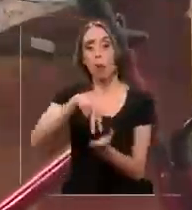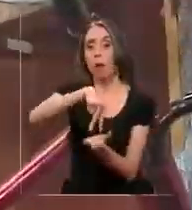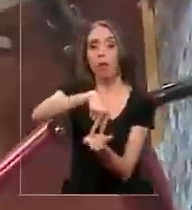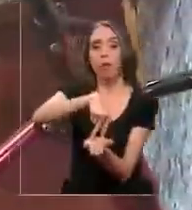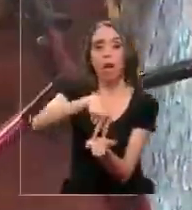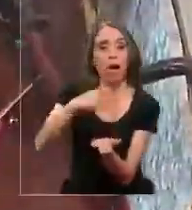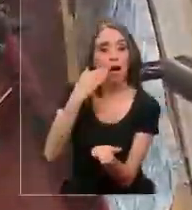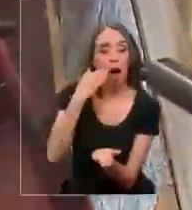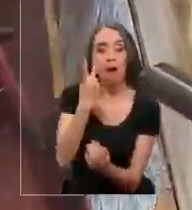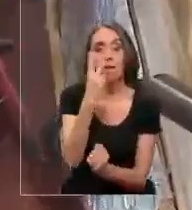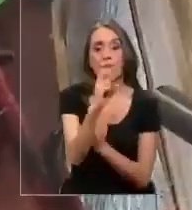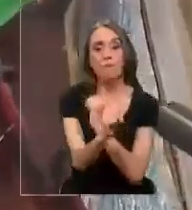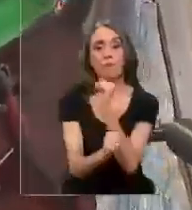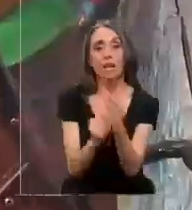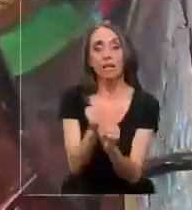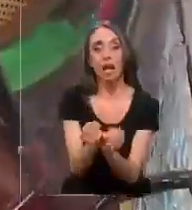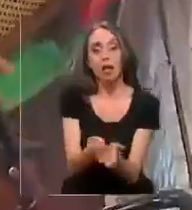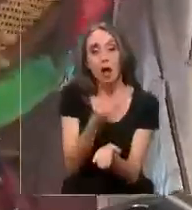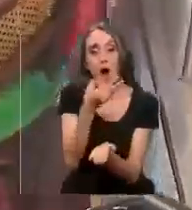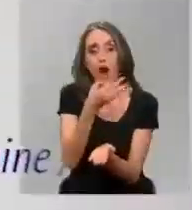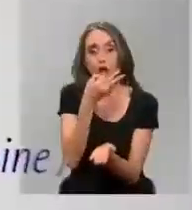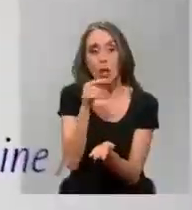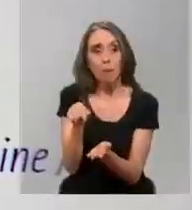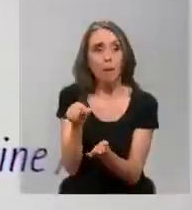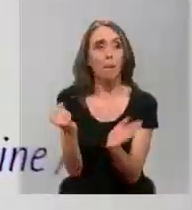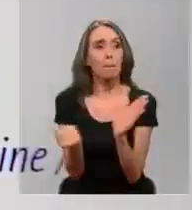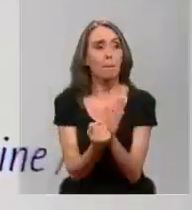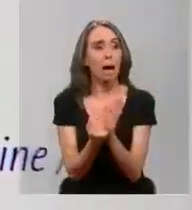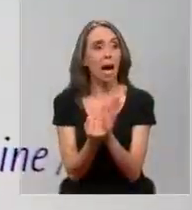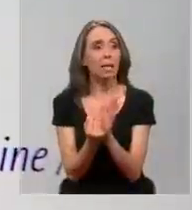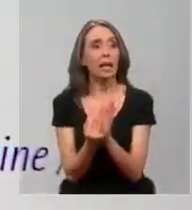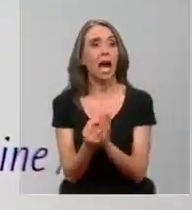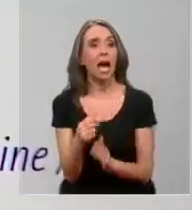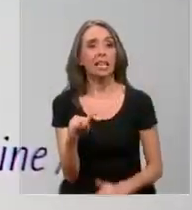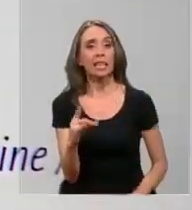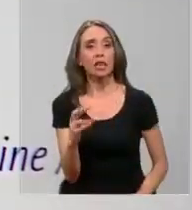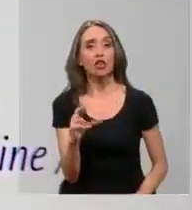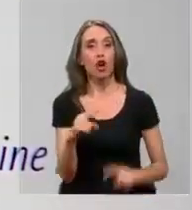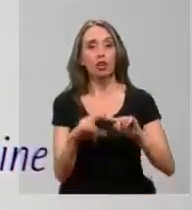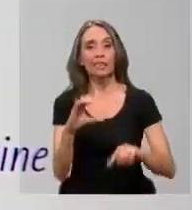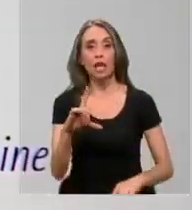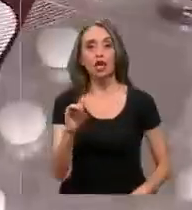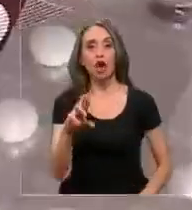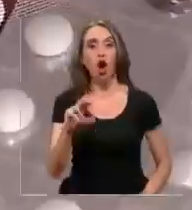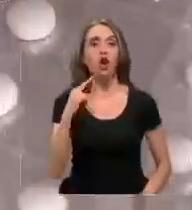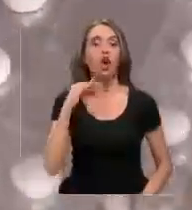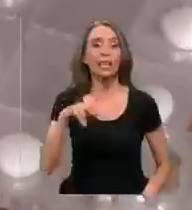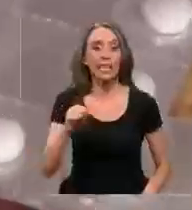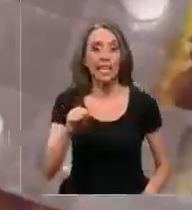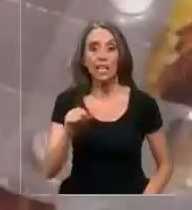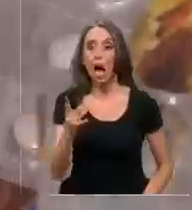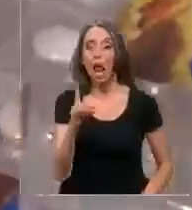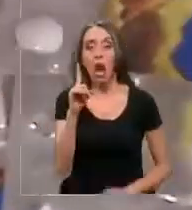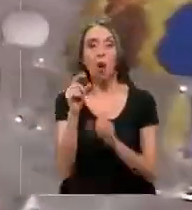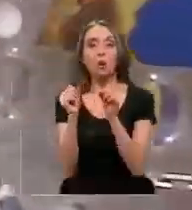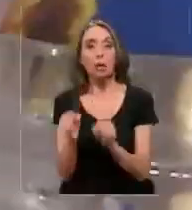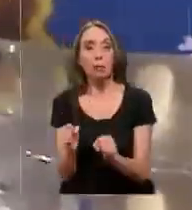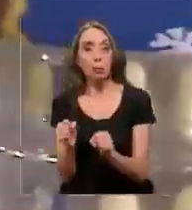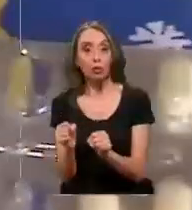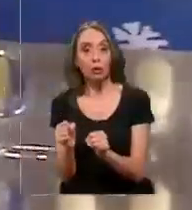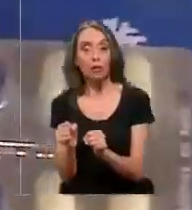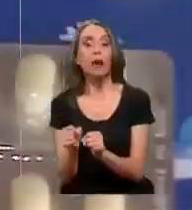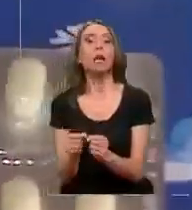durante 20 años ha tomado este remedio ibrox y cloroquina ha tenido que recurrir dice a la única opción viable